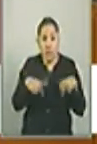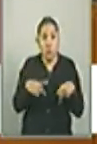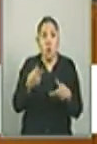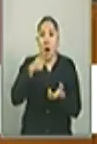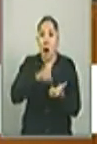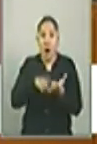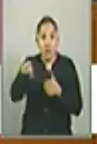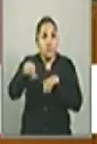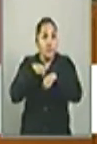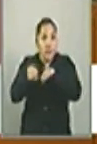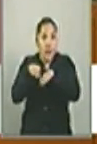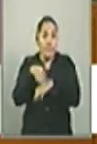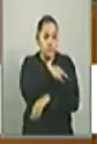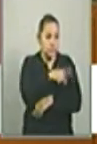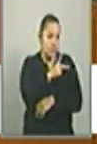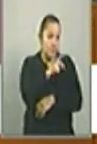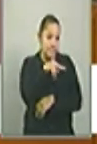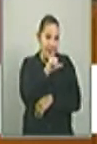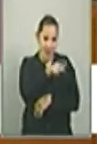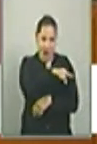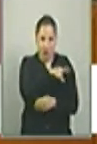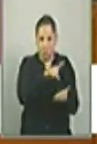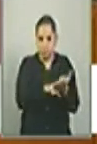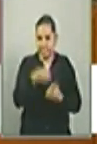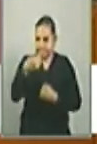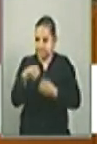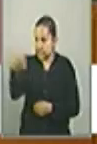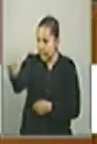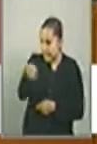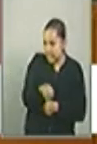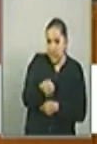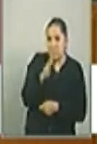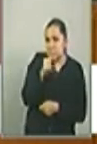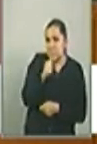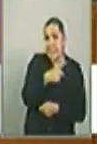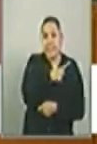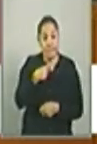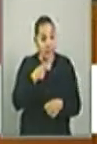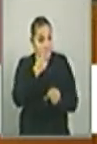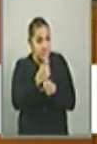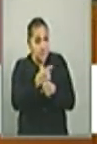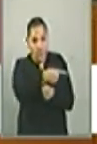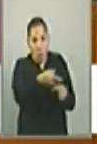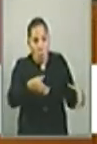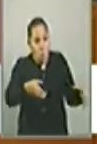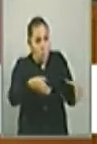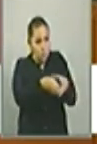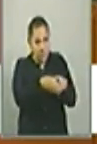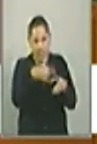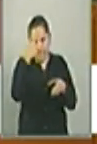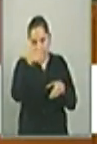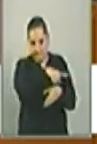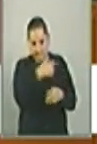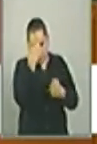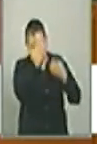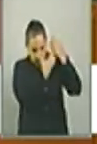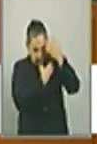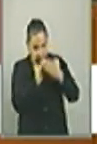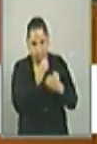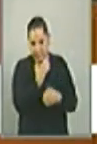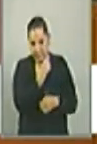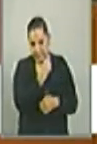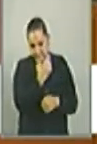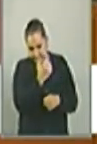en un proceso penal si no tienen la querella de la Unidad Técnica de Fiscalización, la Unidad de Inteligencia Financiera de la Secretaría